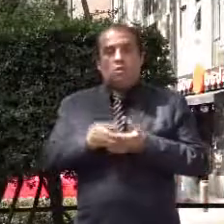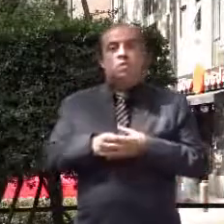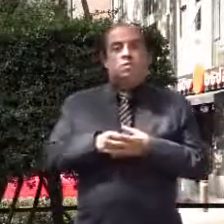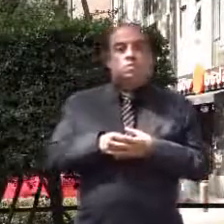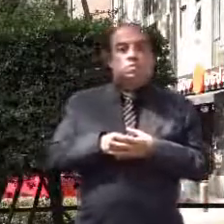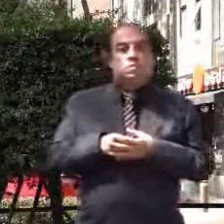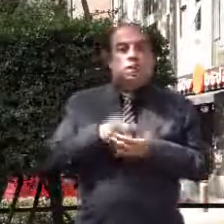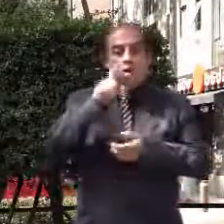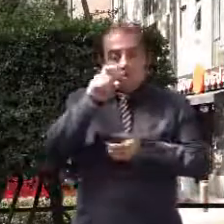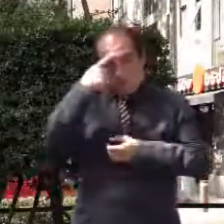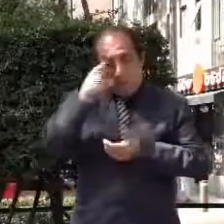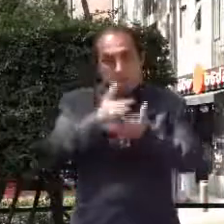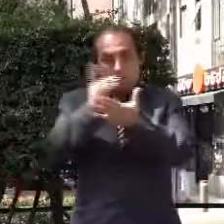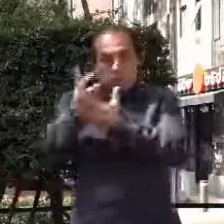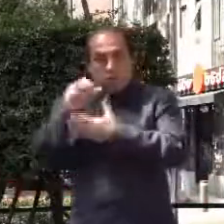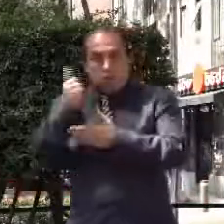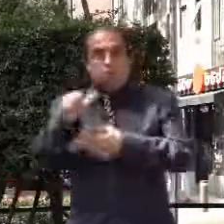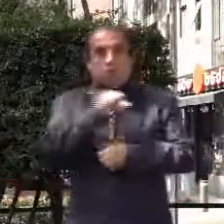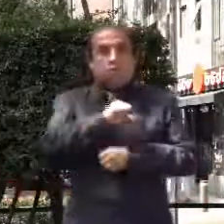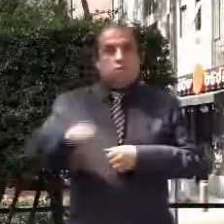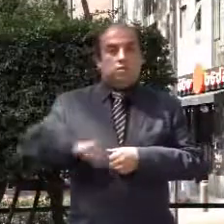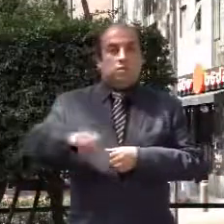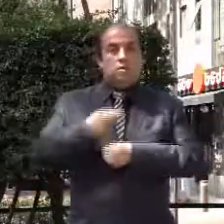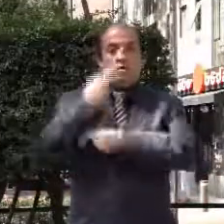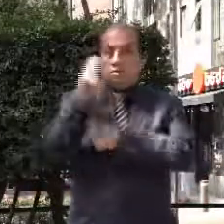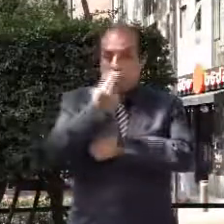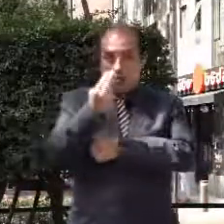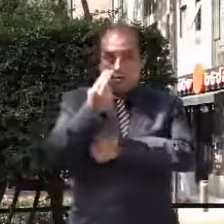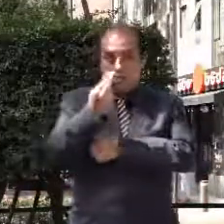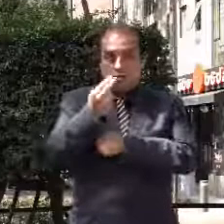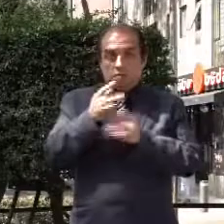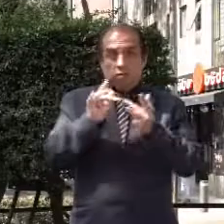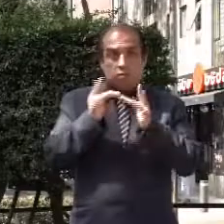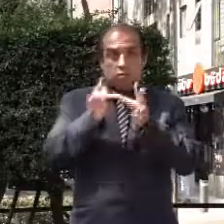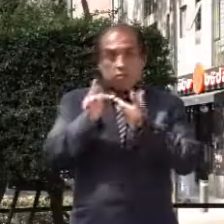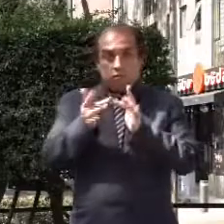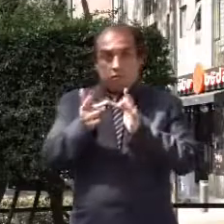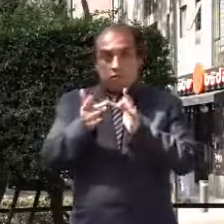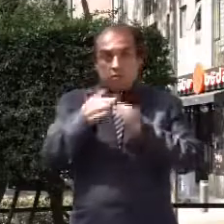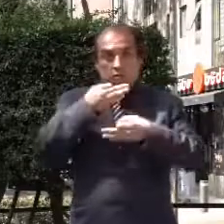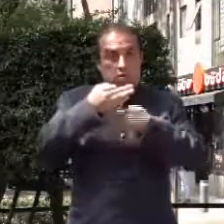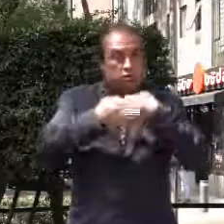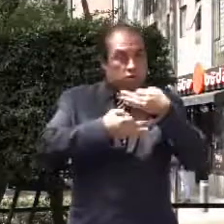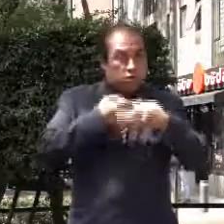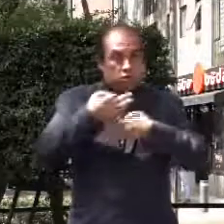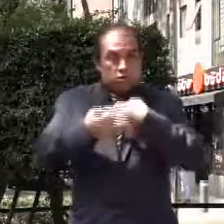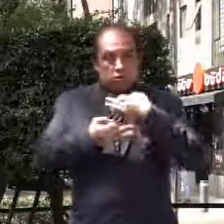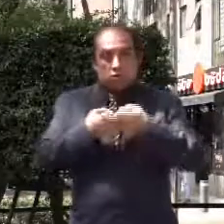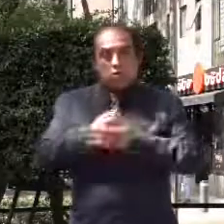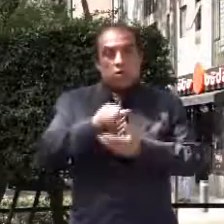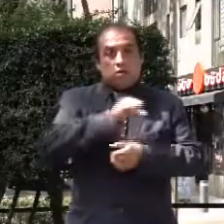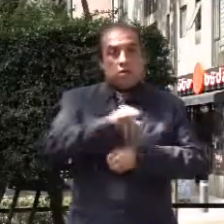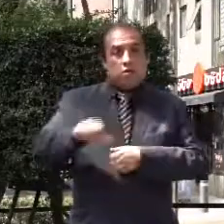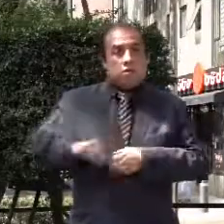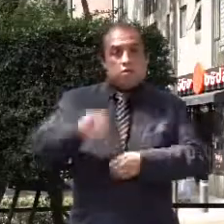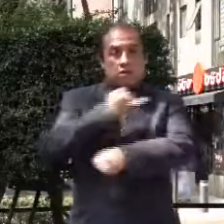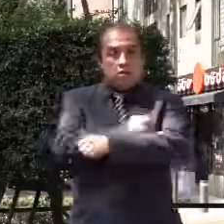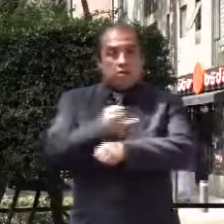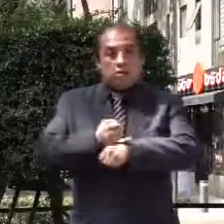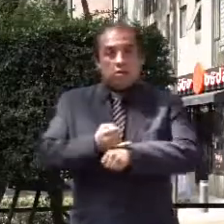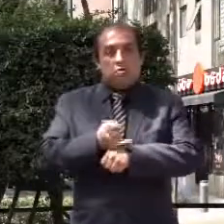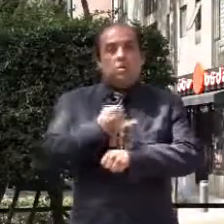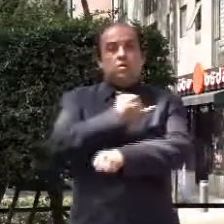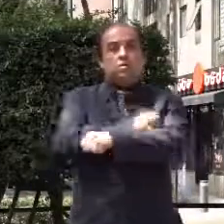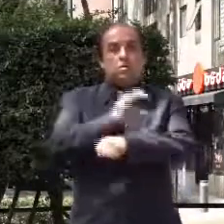a otras alcaldías. Es necesario que la red de todas las alcaldías, Iztapalapa, Iztacalco,